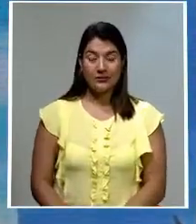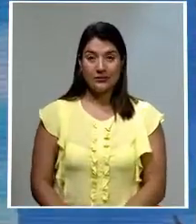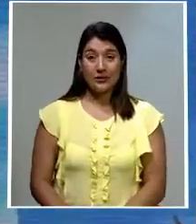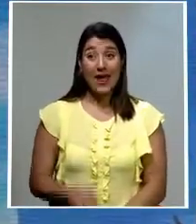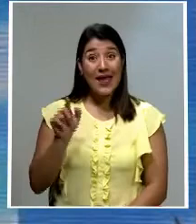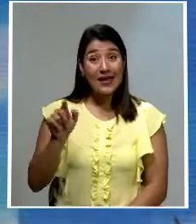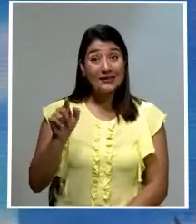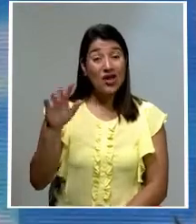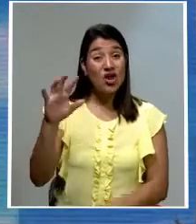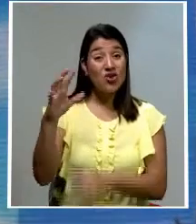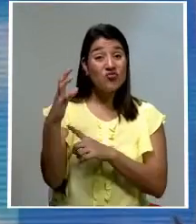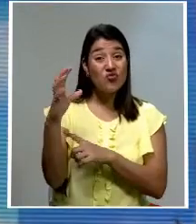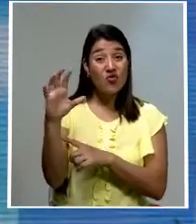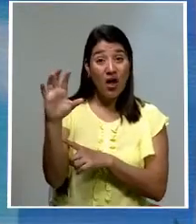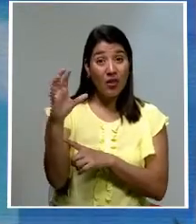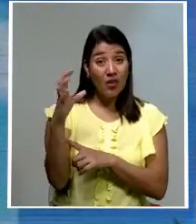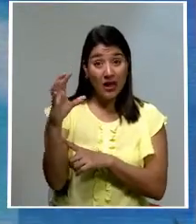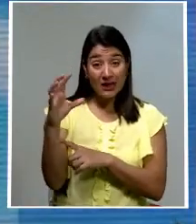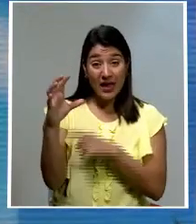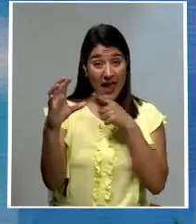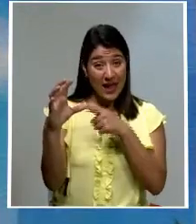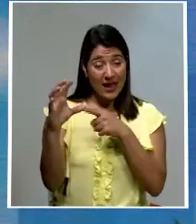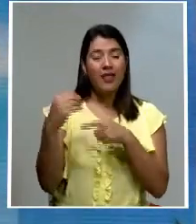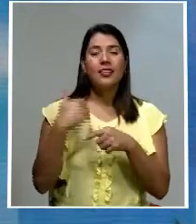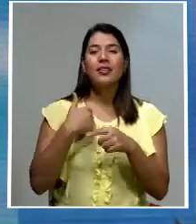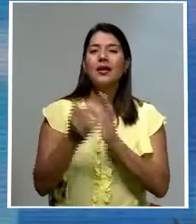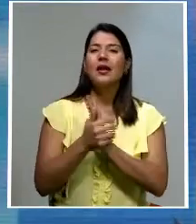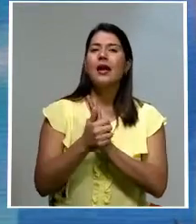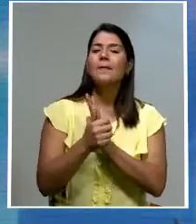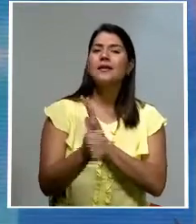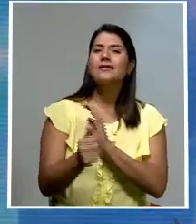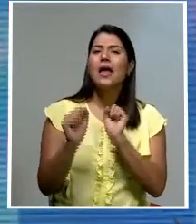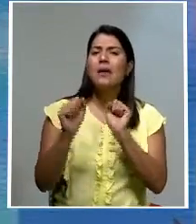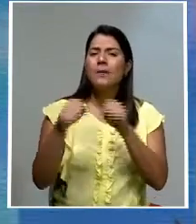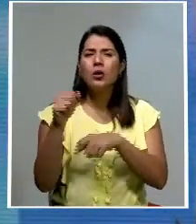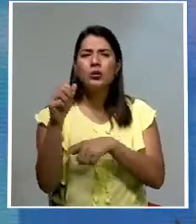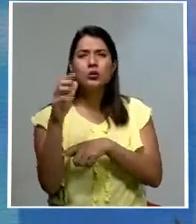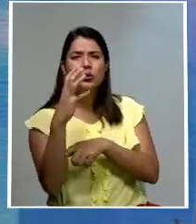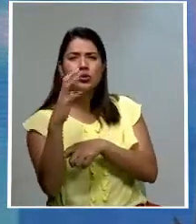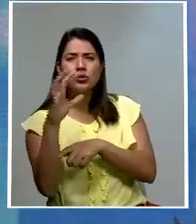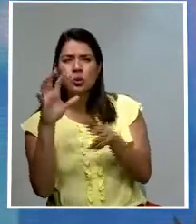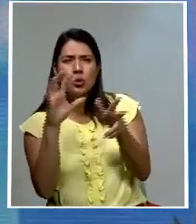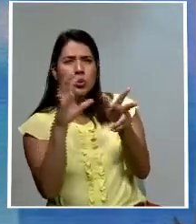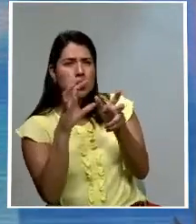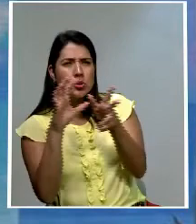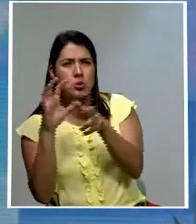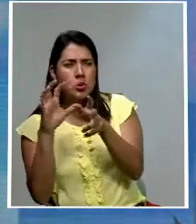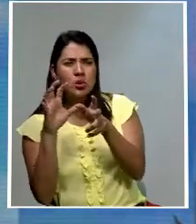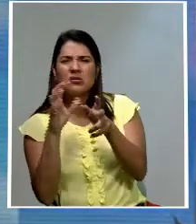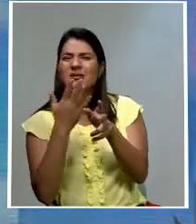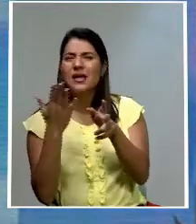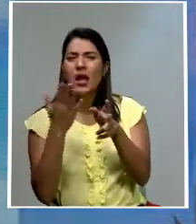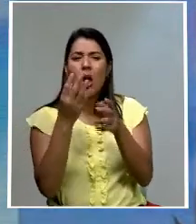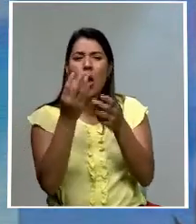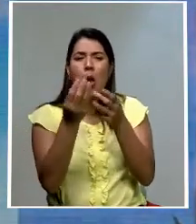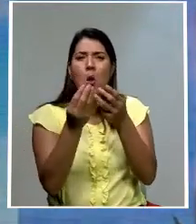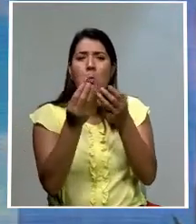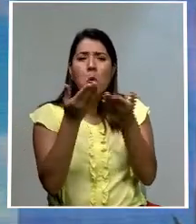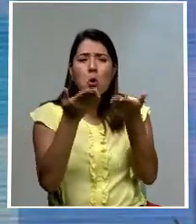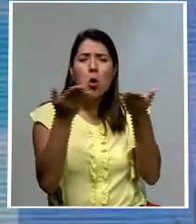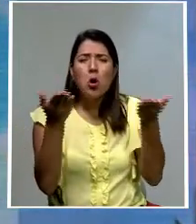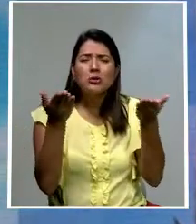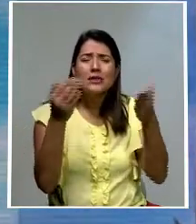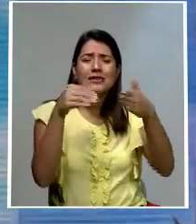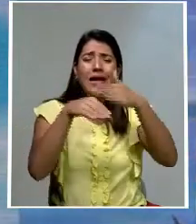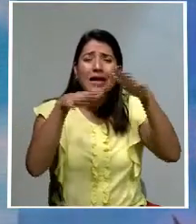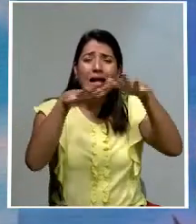Es un radar capaz de identificar objetos en el espacio de